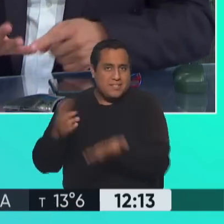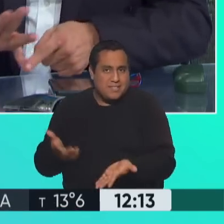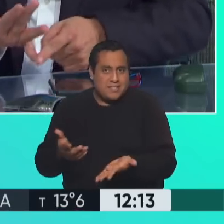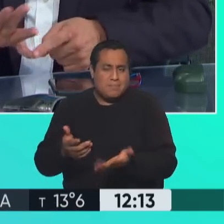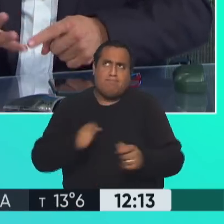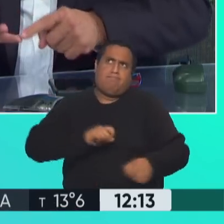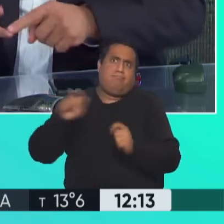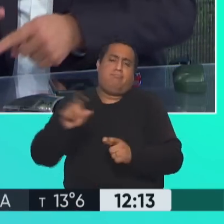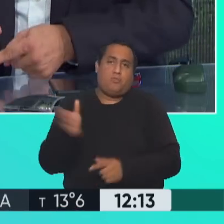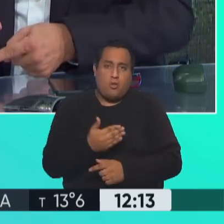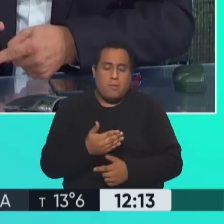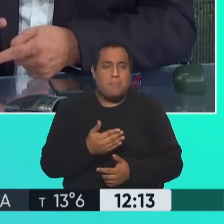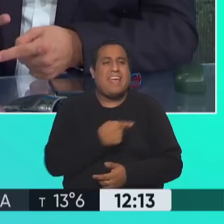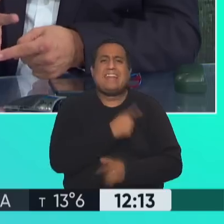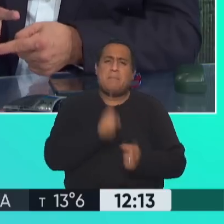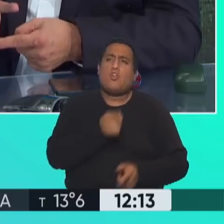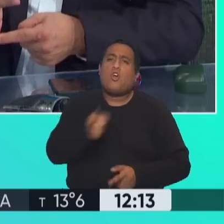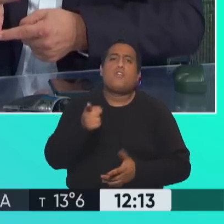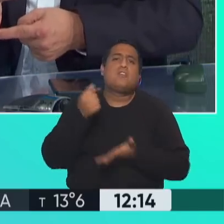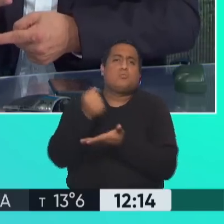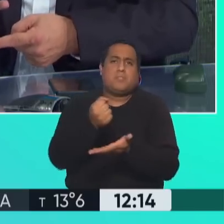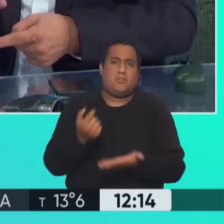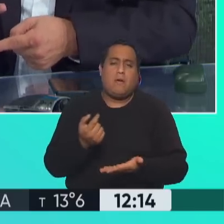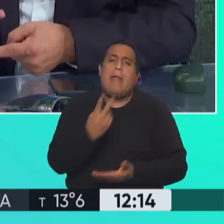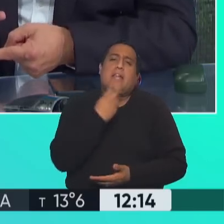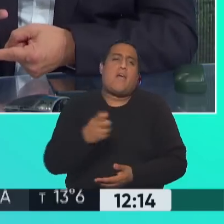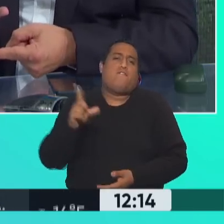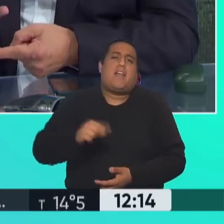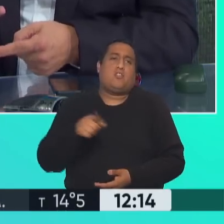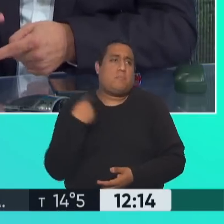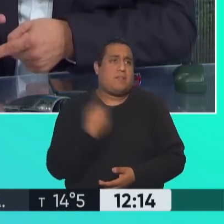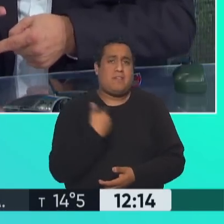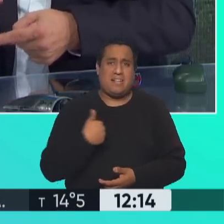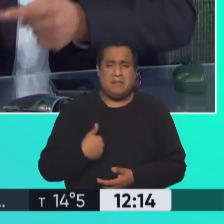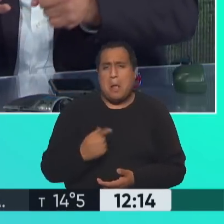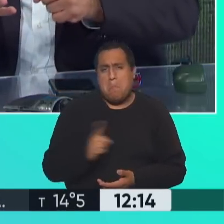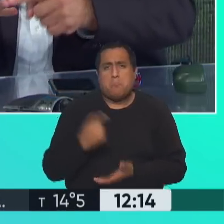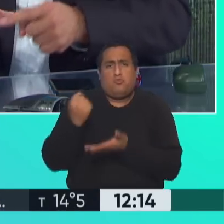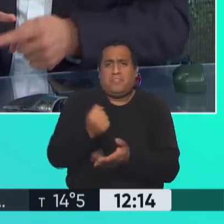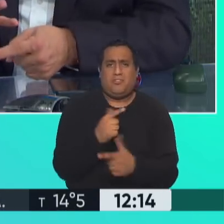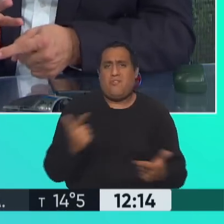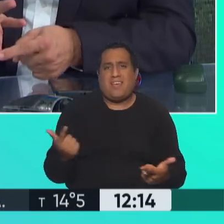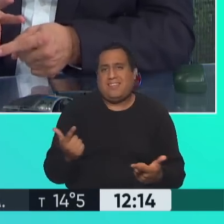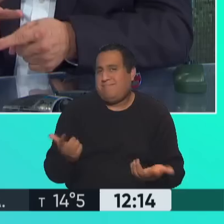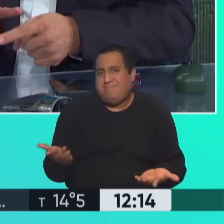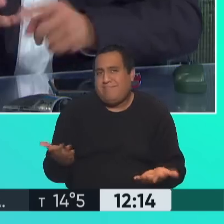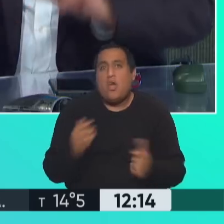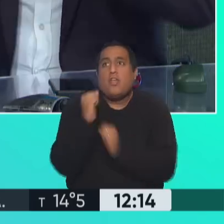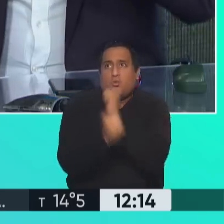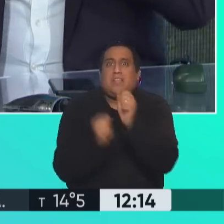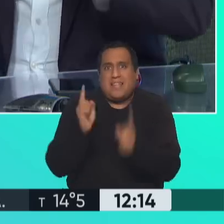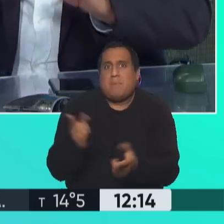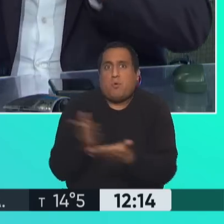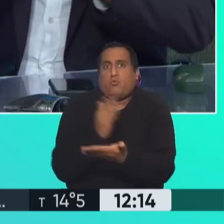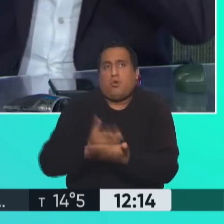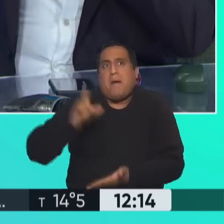él está en contra de los subsidios, es decir, tampoco iba a ser energía más barata para los argentinos en sus casas, ni para la industria. Ahora, para producir. Rulo,